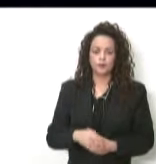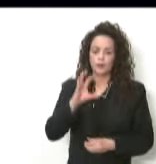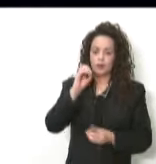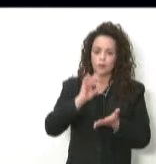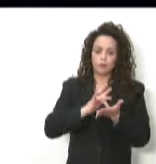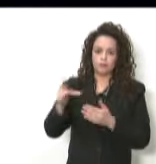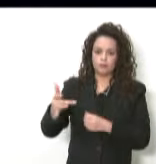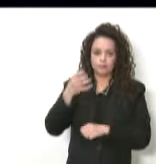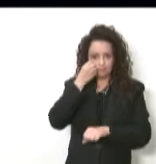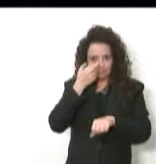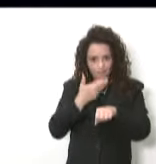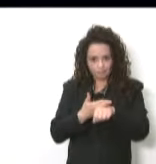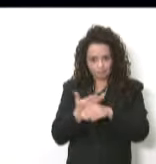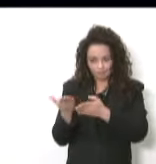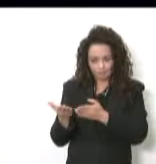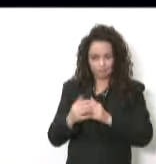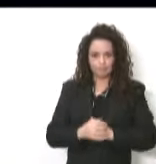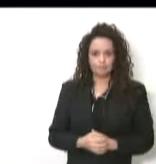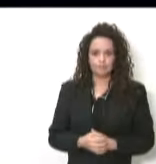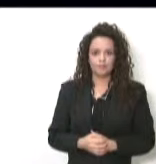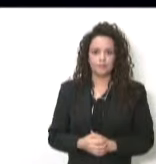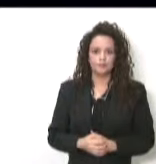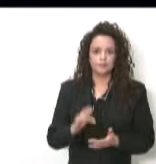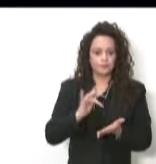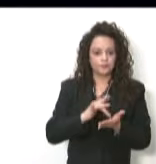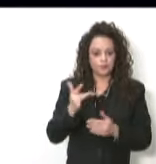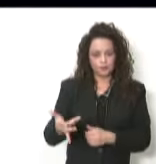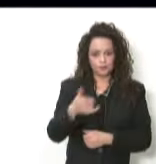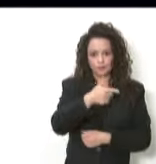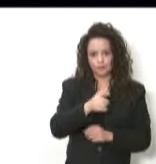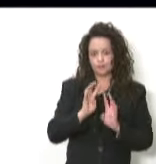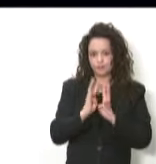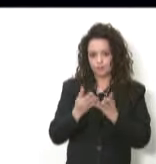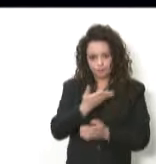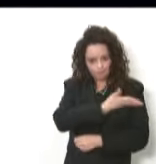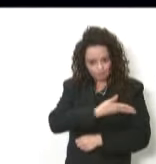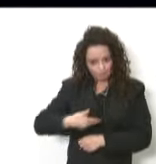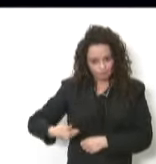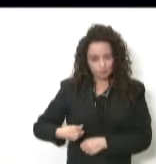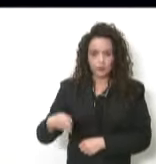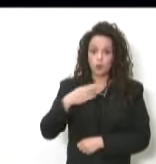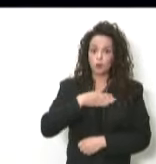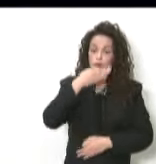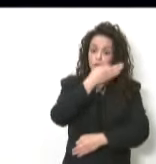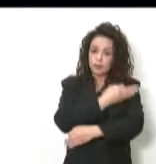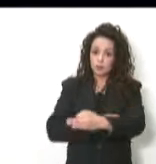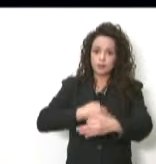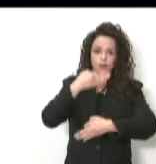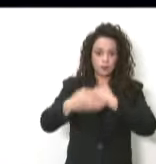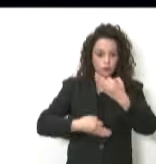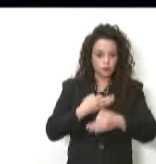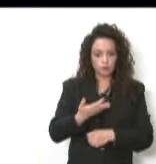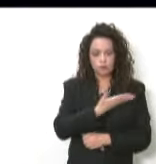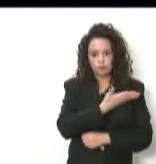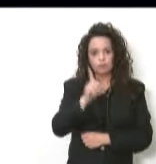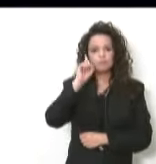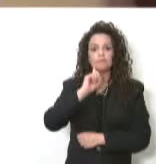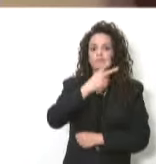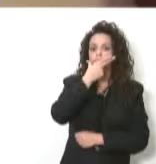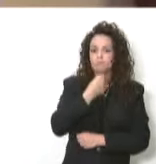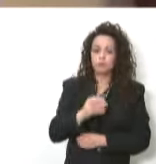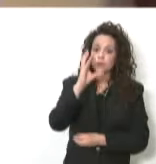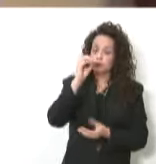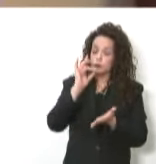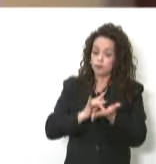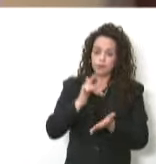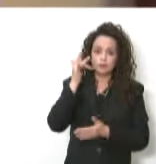Gracias, secretaria. Gracias, comisionado presidente. Muy buenas tardes a todas y todos. Gracias, por supuesto,